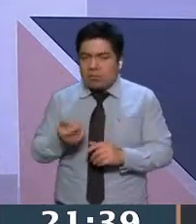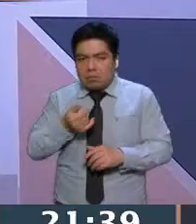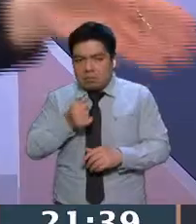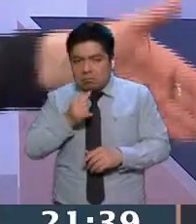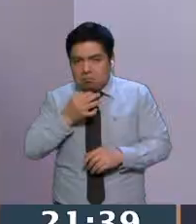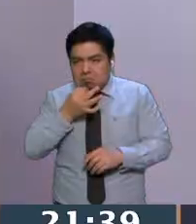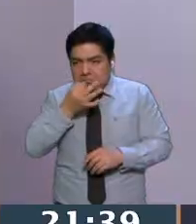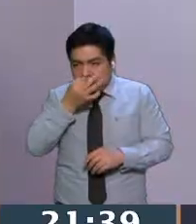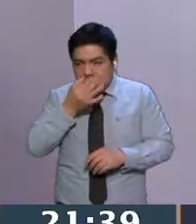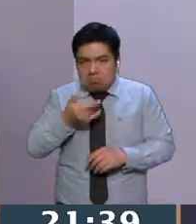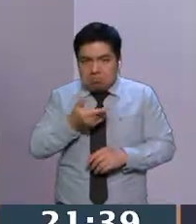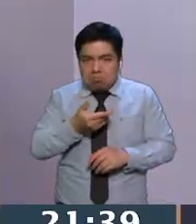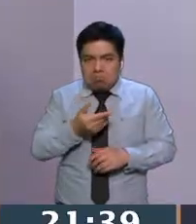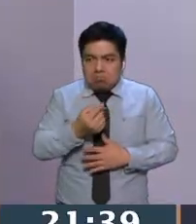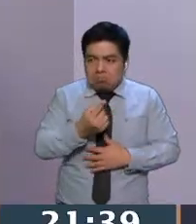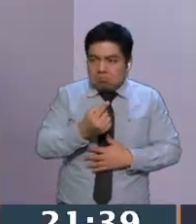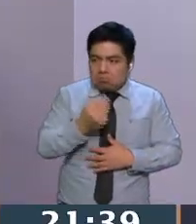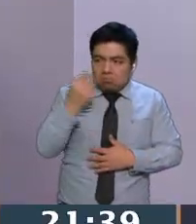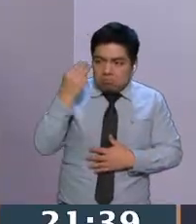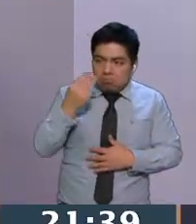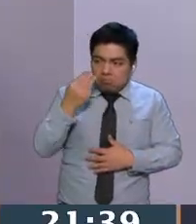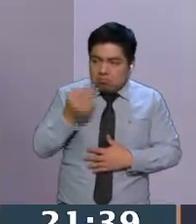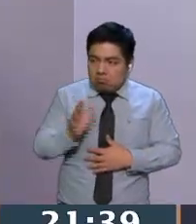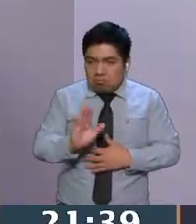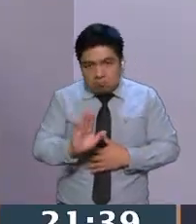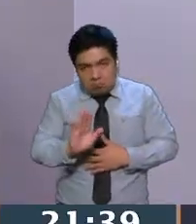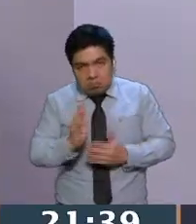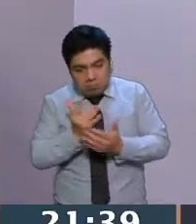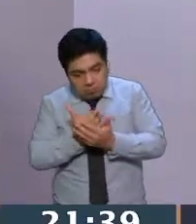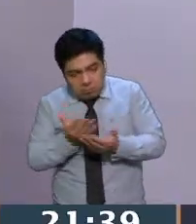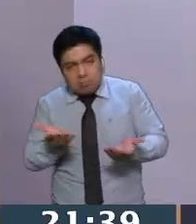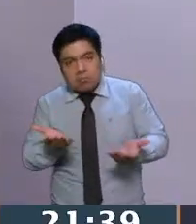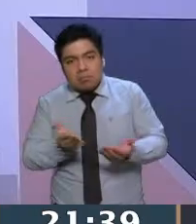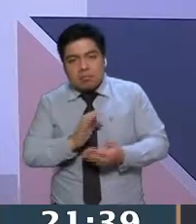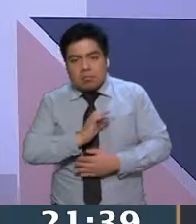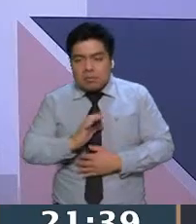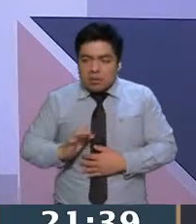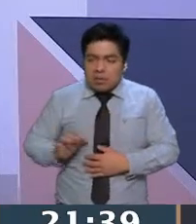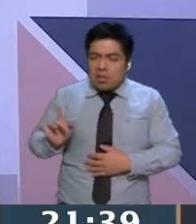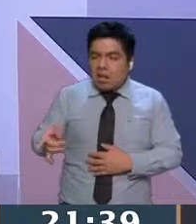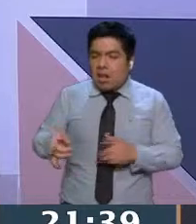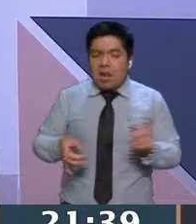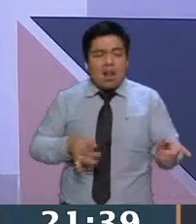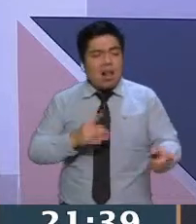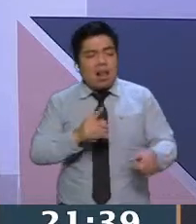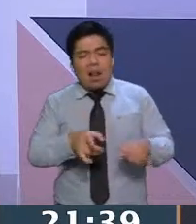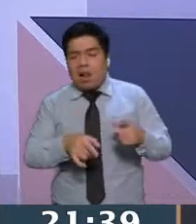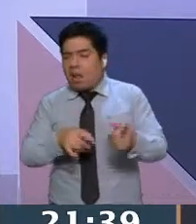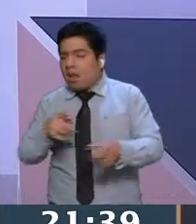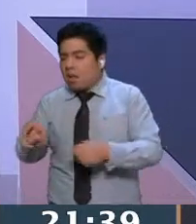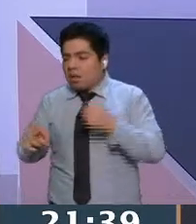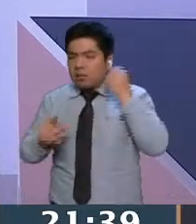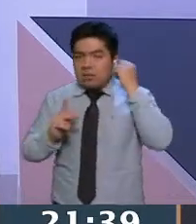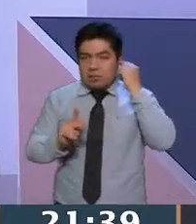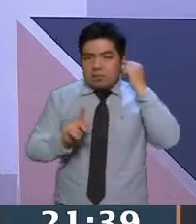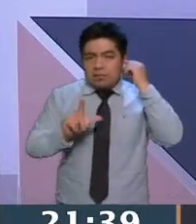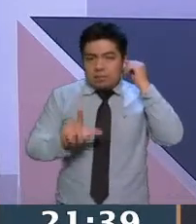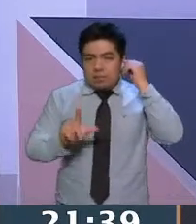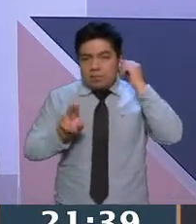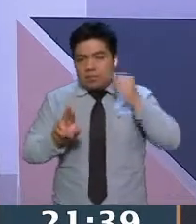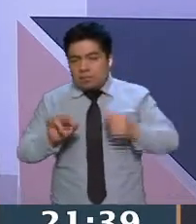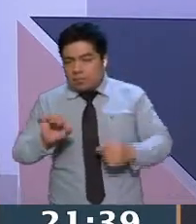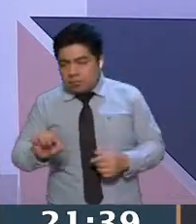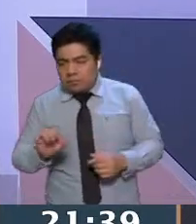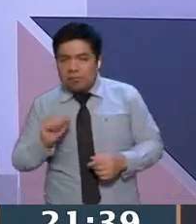siquiera al 1 de marzo, que es cuando arrancan las campañas, que fulano, mengano van a ser ya por la vía plurinominal senadores